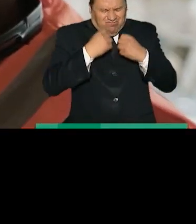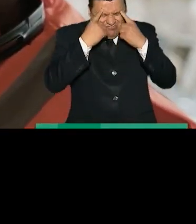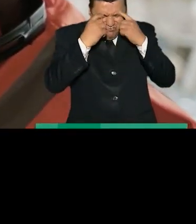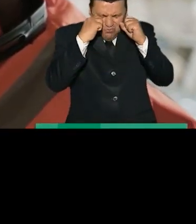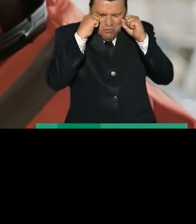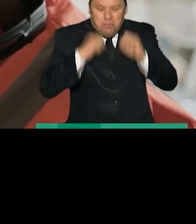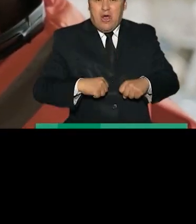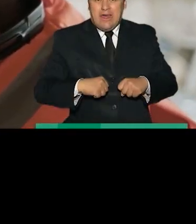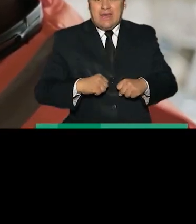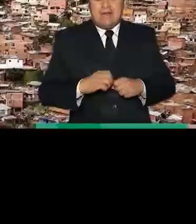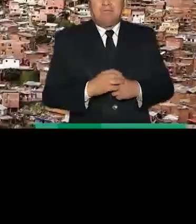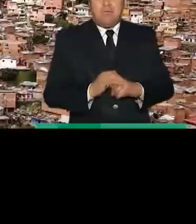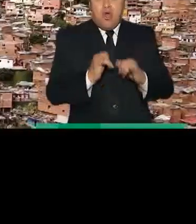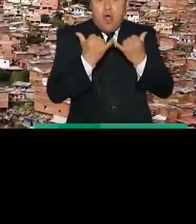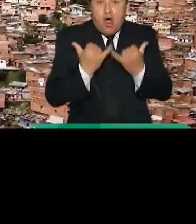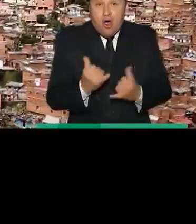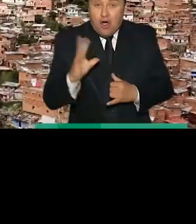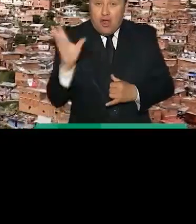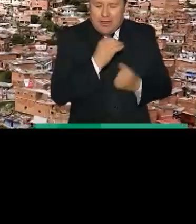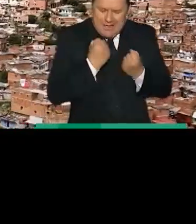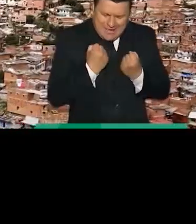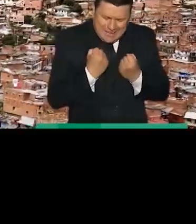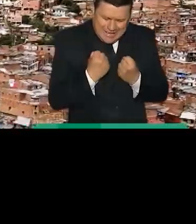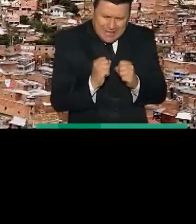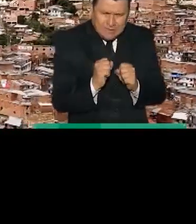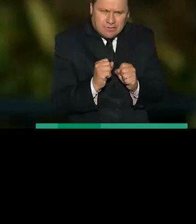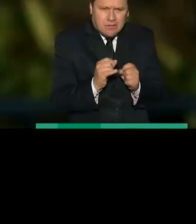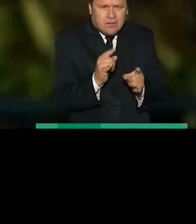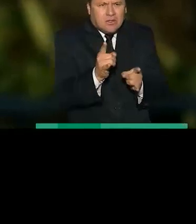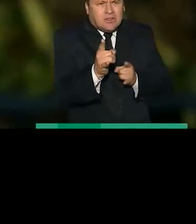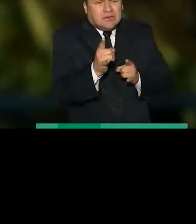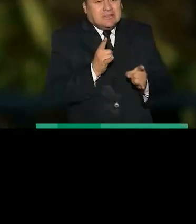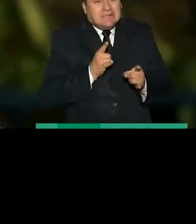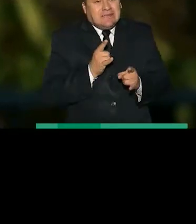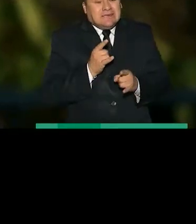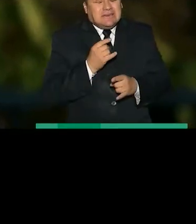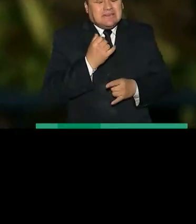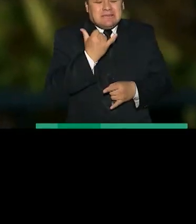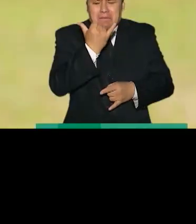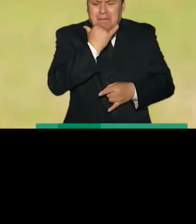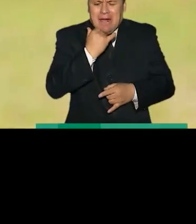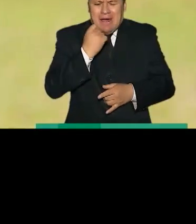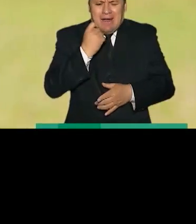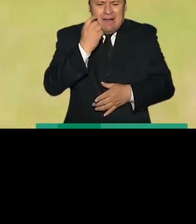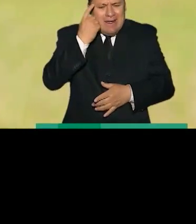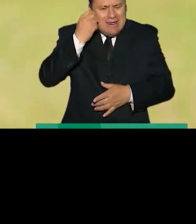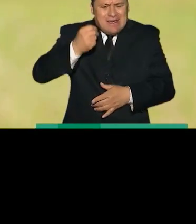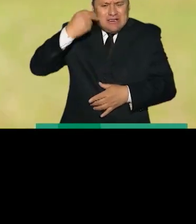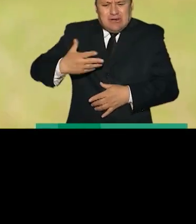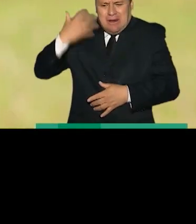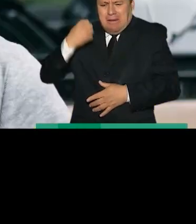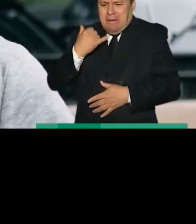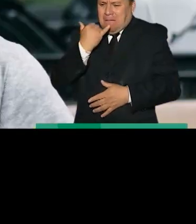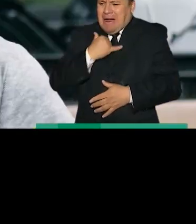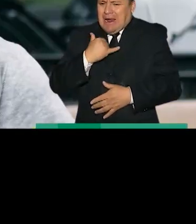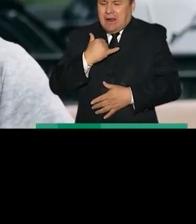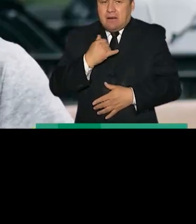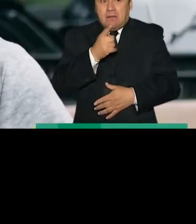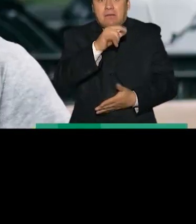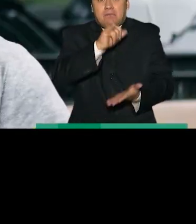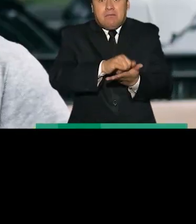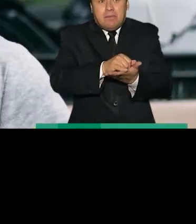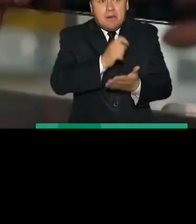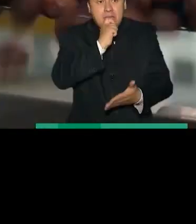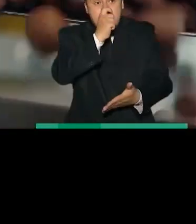nos dan de hacer lo posible. Hoy, todo ese esfuerzo ha sido la inspiración para corregir una falla histórica que ha hecho que todos los